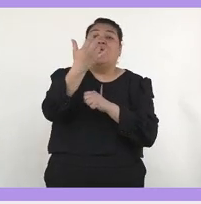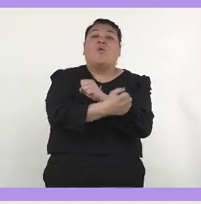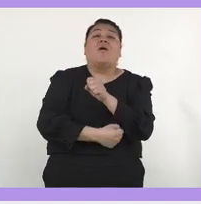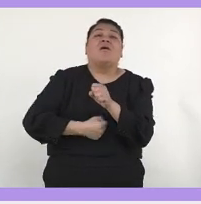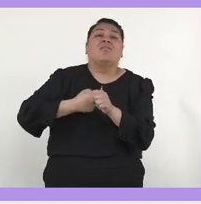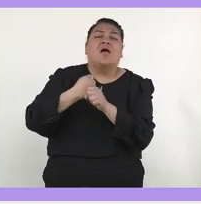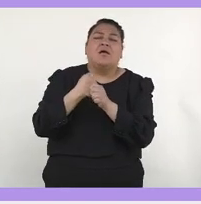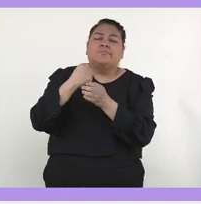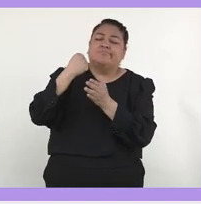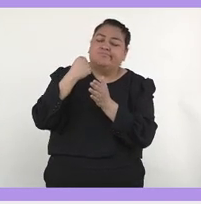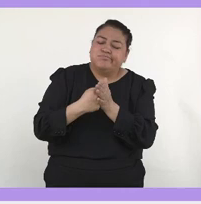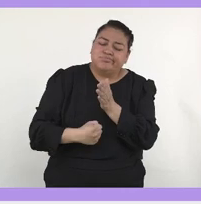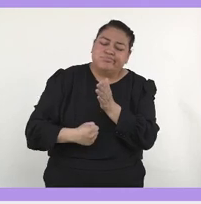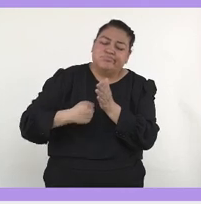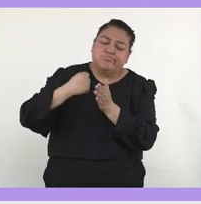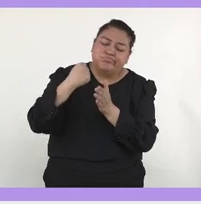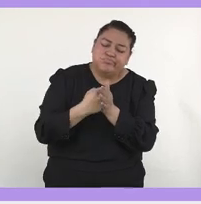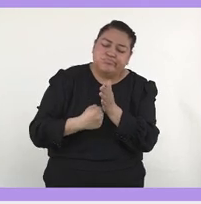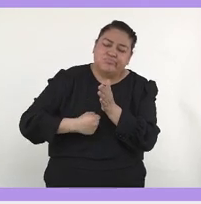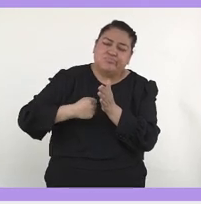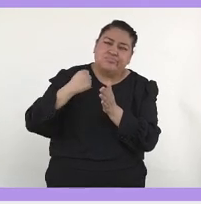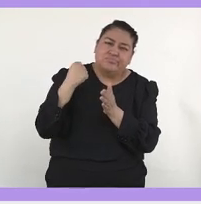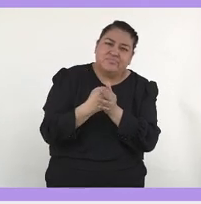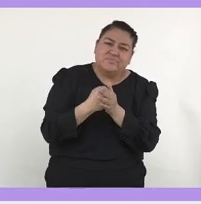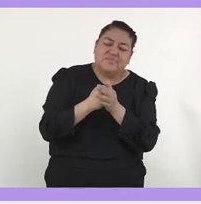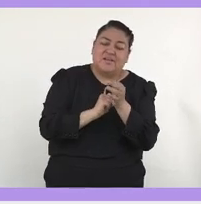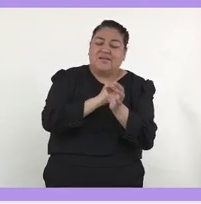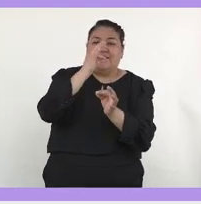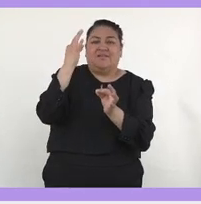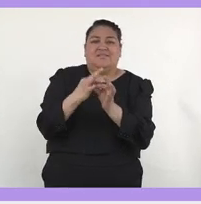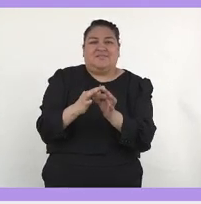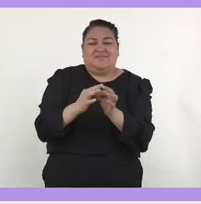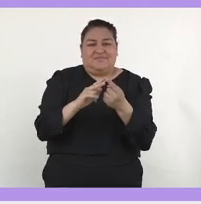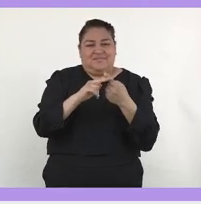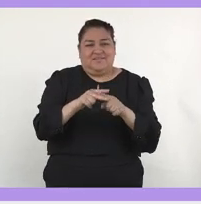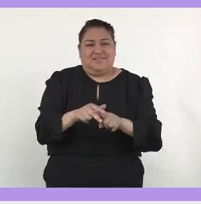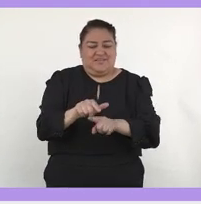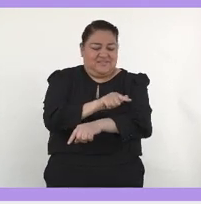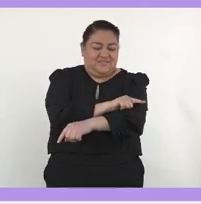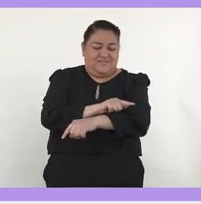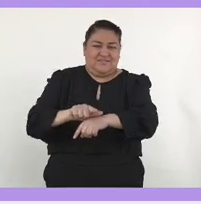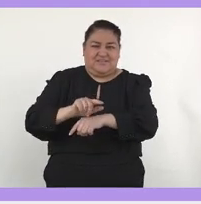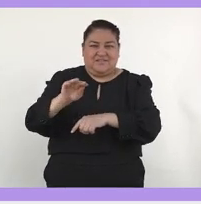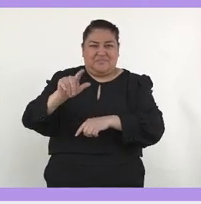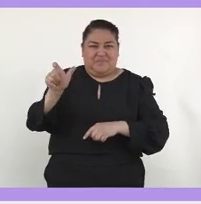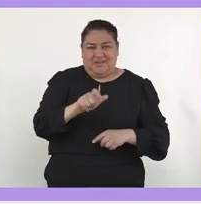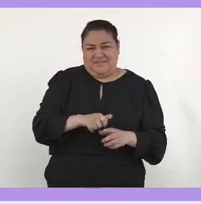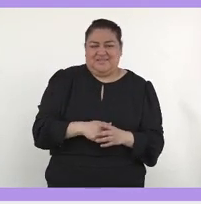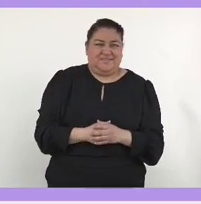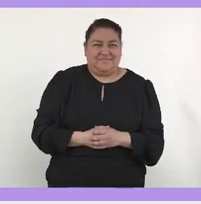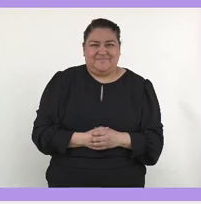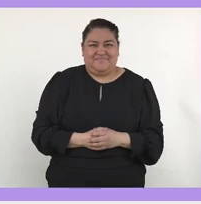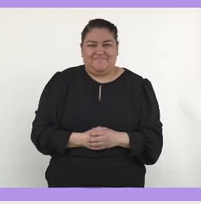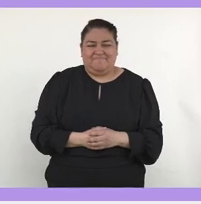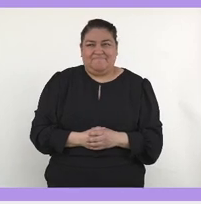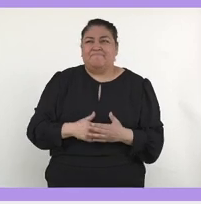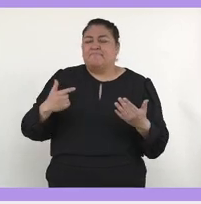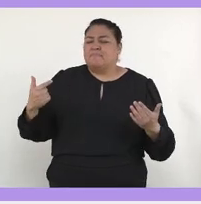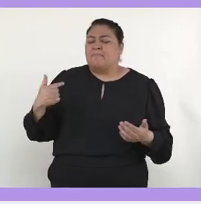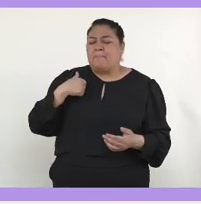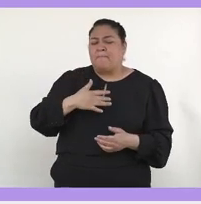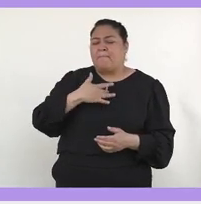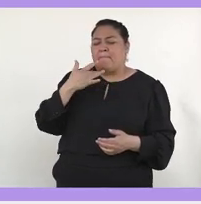y creo que de forma hasta cierto punto rápida se está cosechando con gran calidad en el desarrollo de las futbolistas Bueno creo que